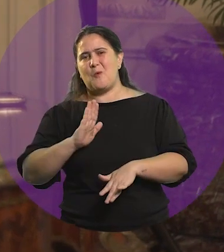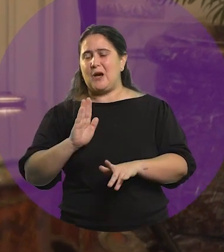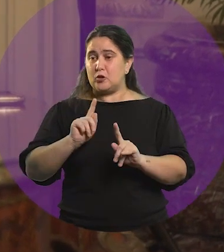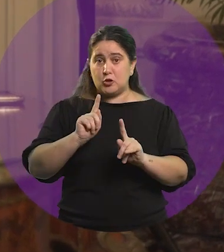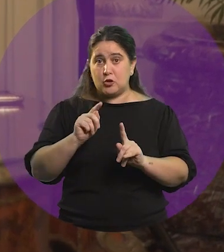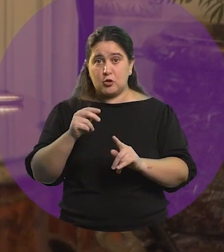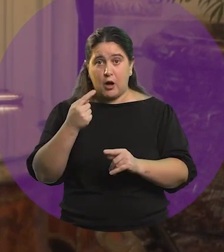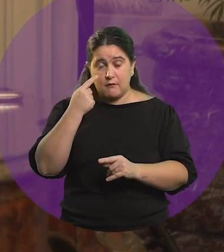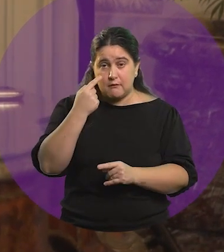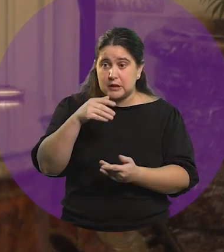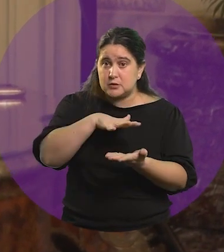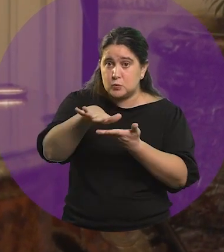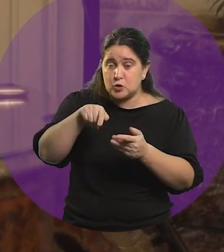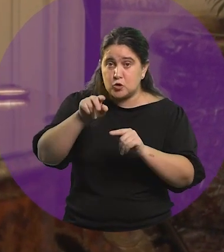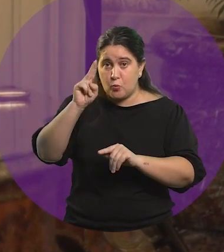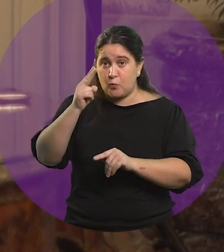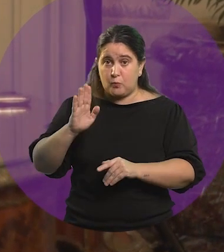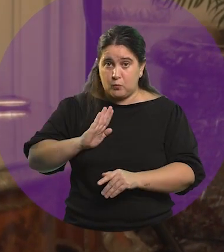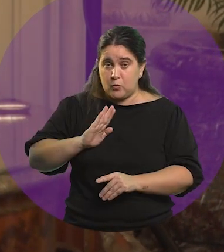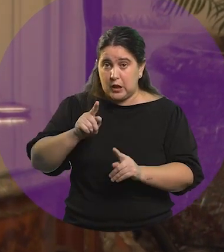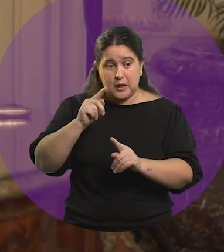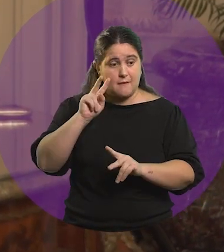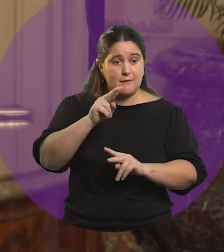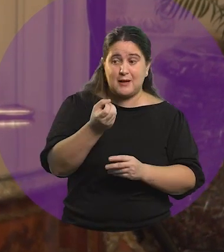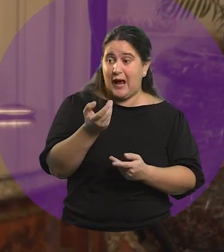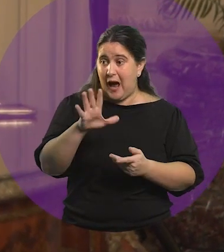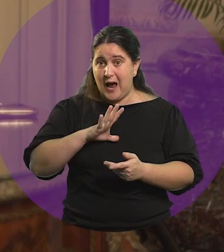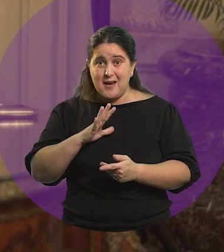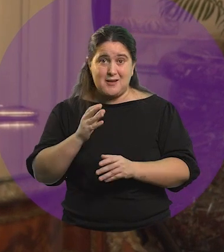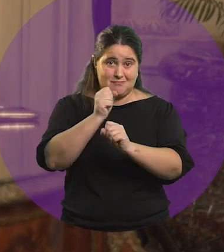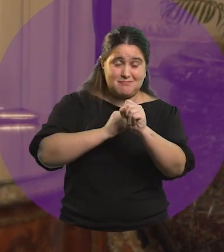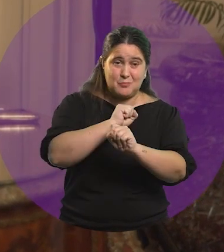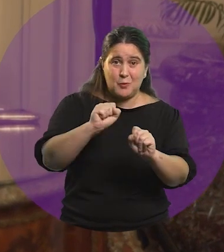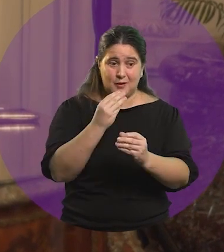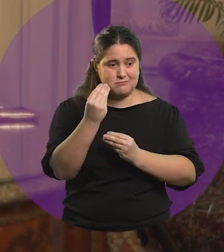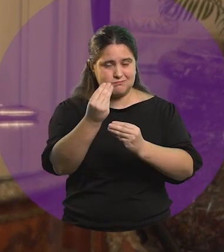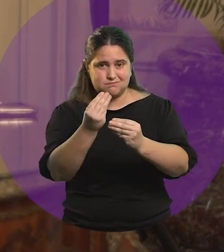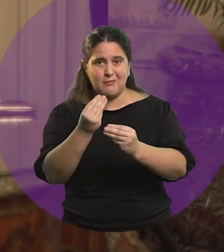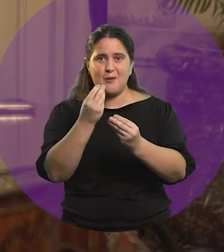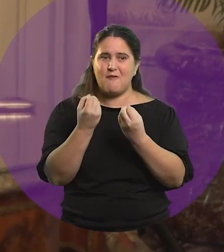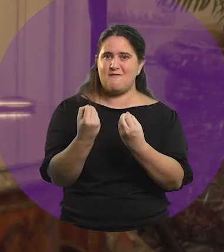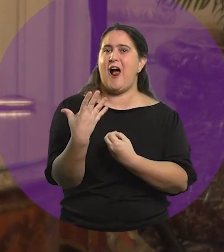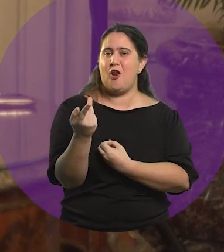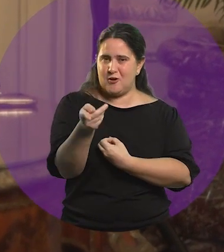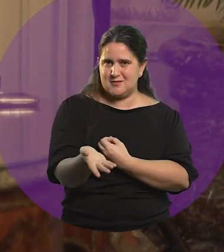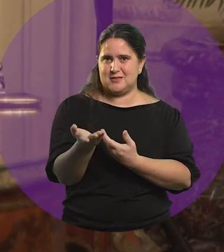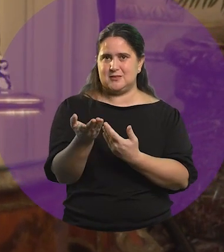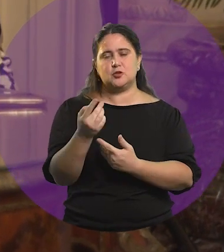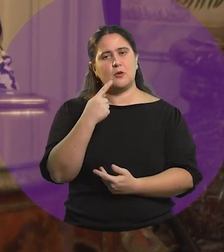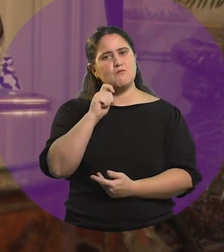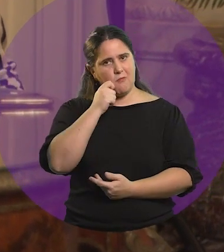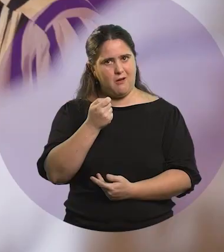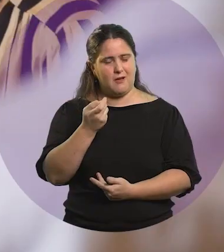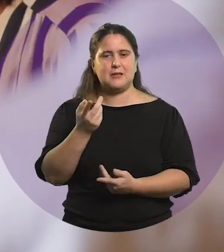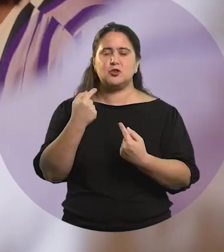mujeres como nosotras de nuestro país, valorarlas, colocarlas en los espacios que puedan compartir esas experiencias, me parece buenísimo. Creo que hay